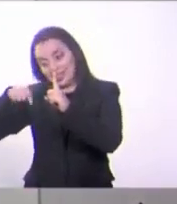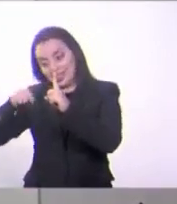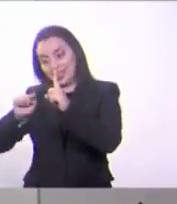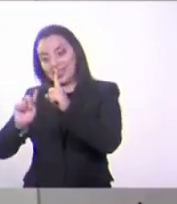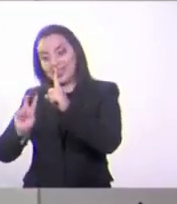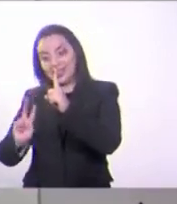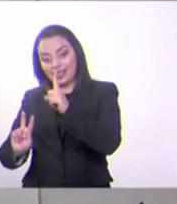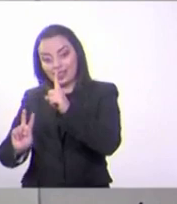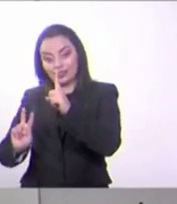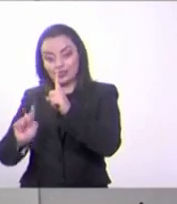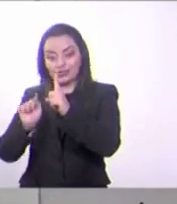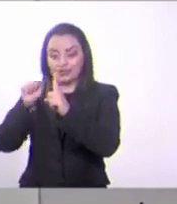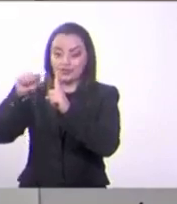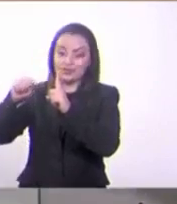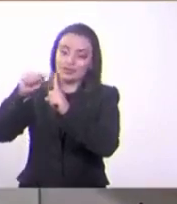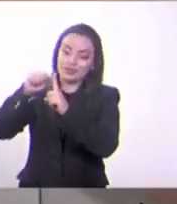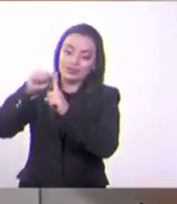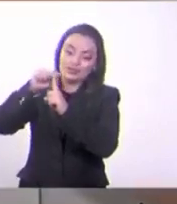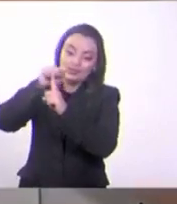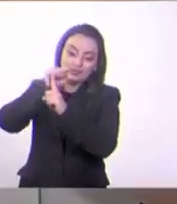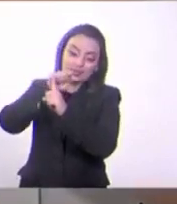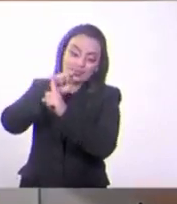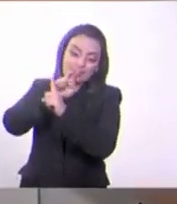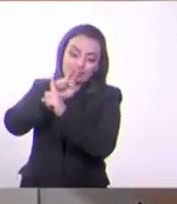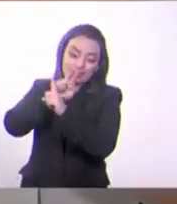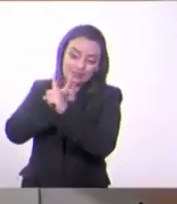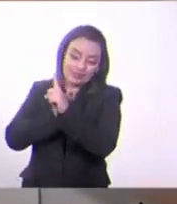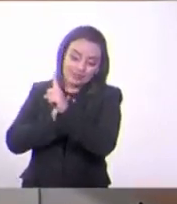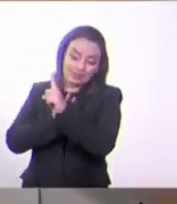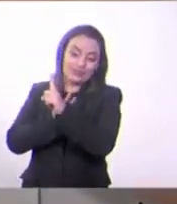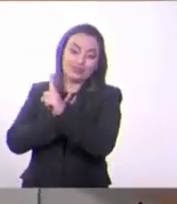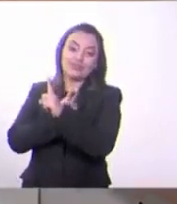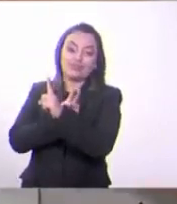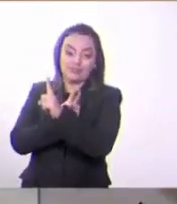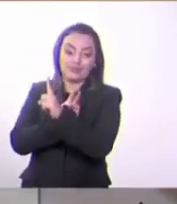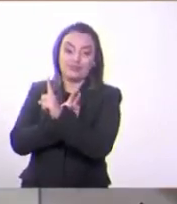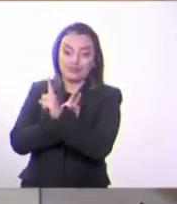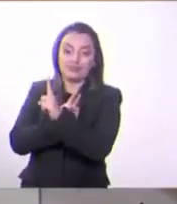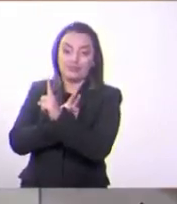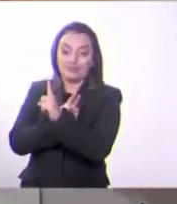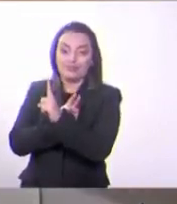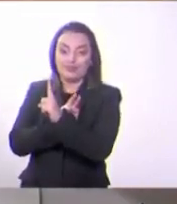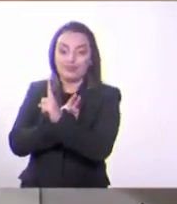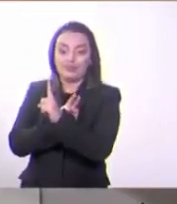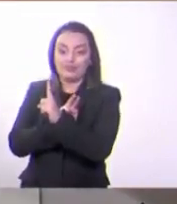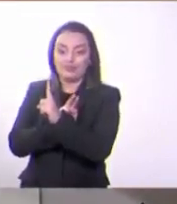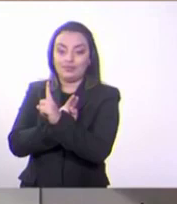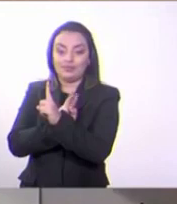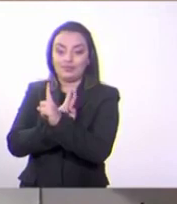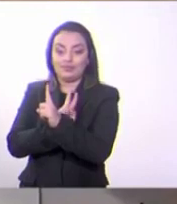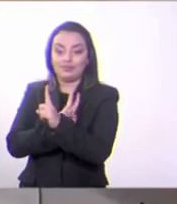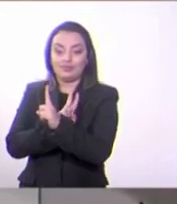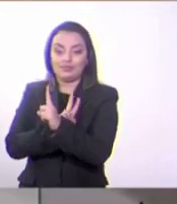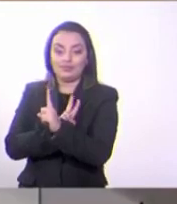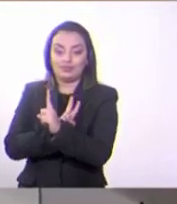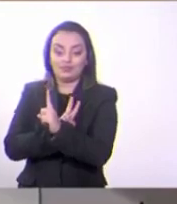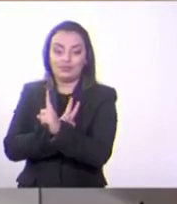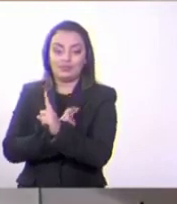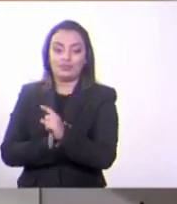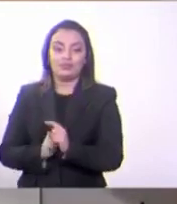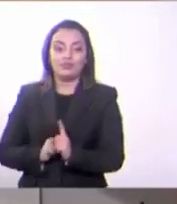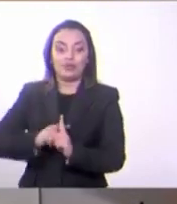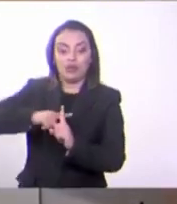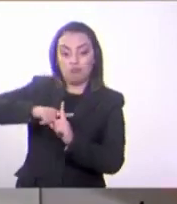Mira, aquí está ¡Tarán! 4. Ahí hay otro. Y para esta imagen, que es 4, tengo otro valor en